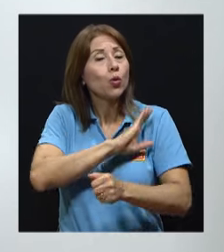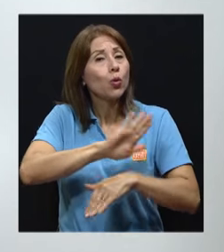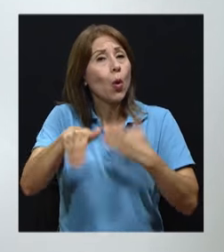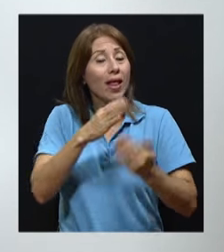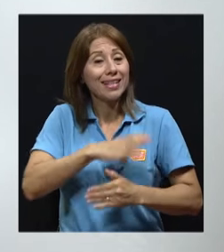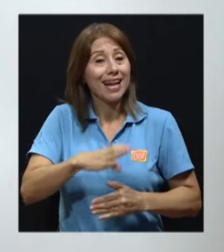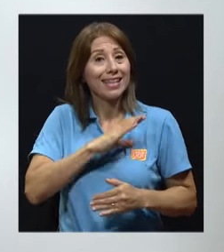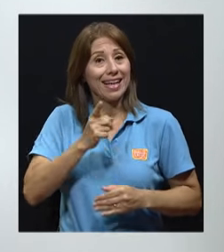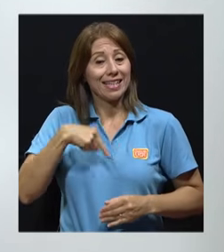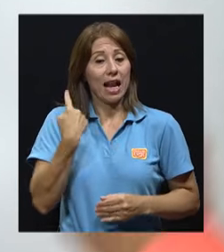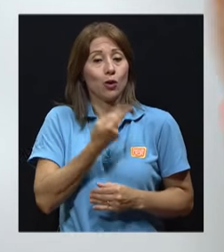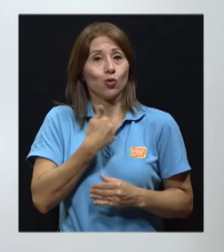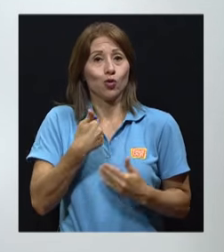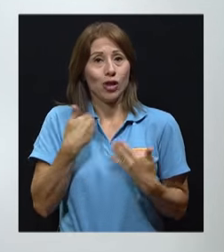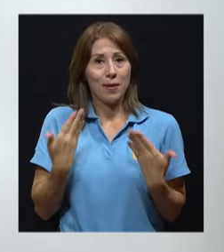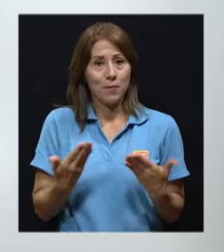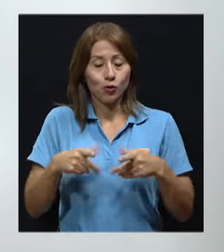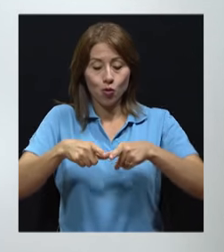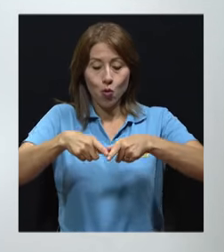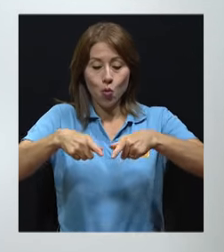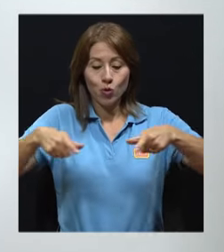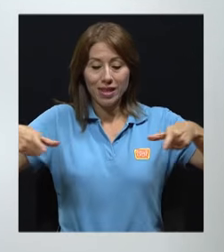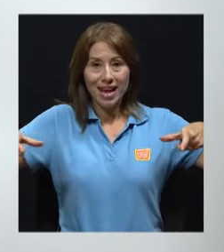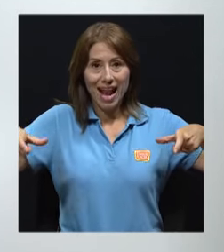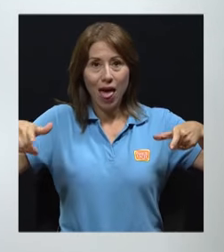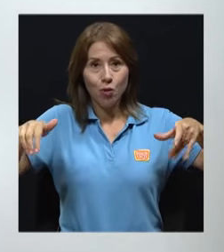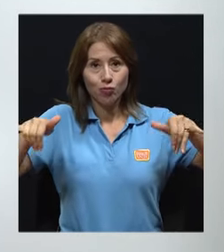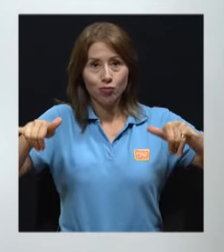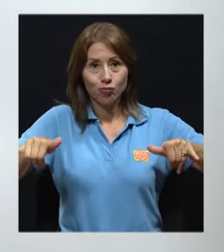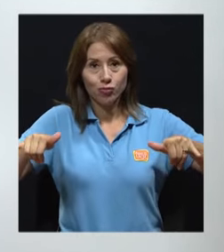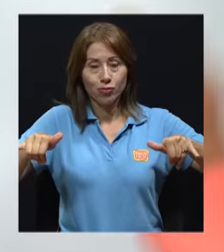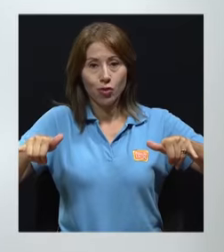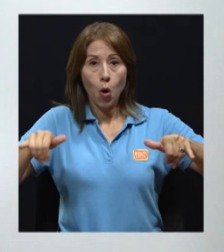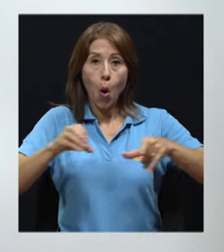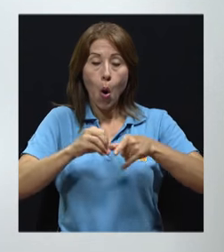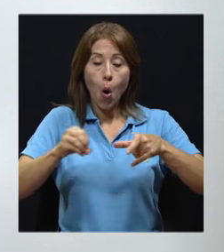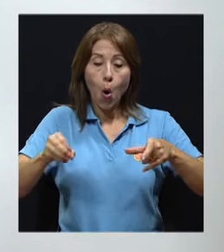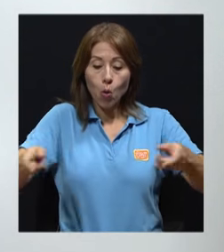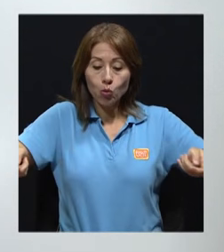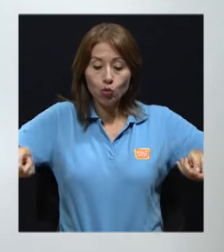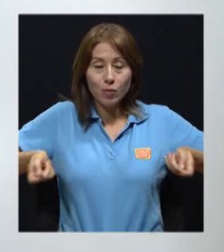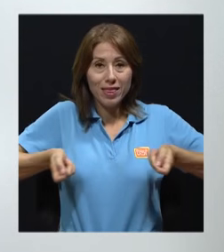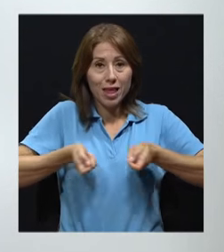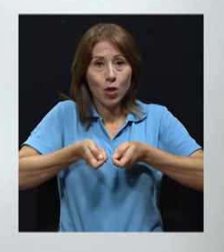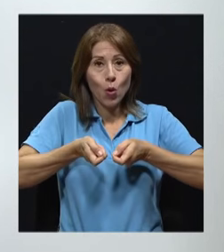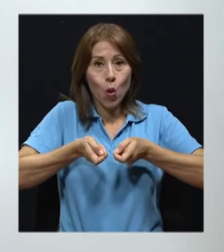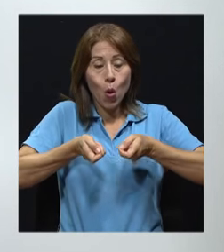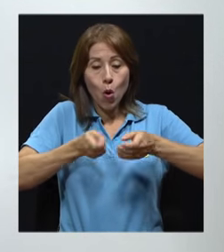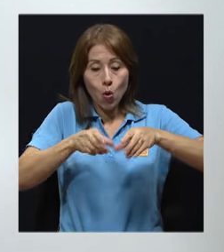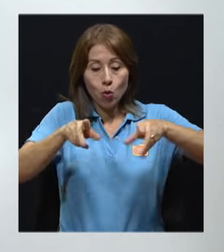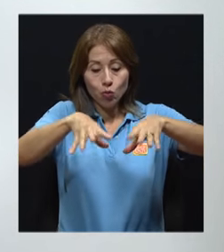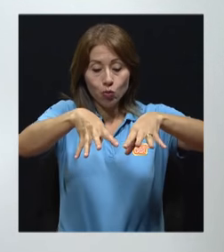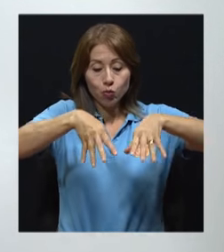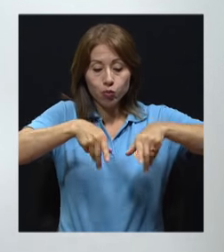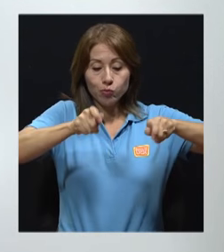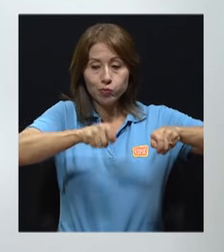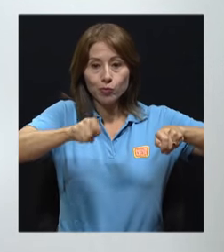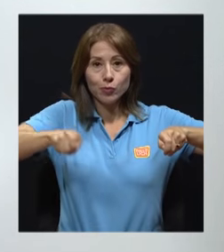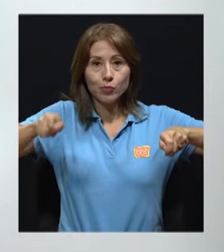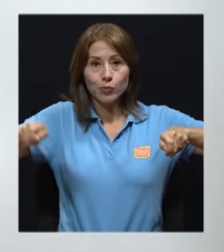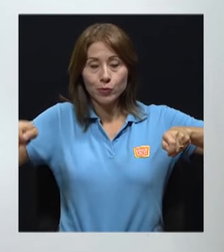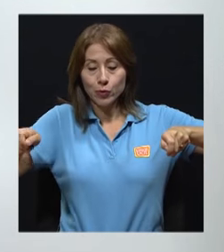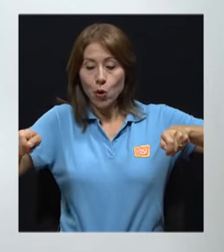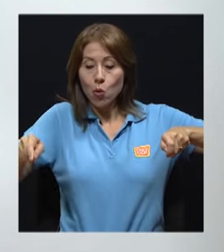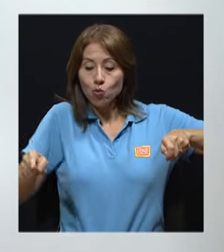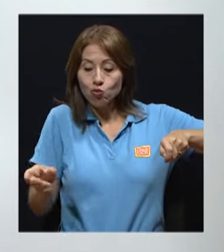variedades con todas las características que tiene la Marimba mesoamericana un teclado ya sea reposado